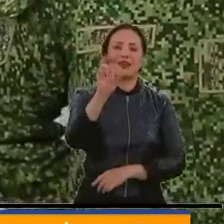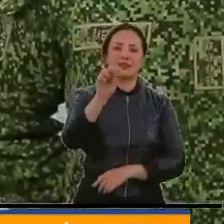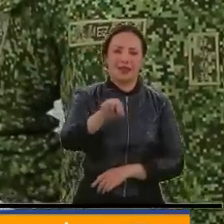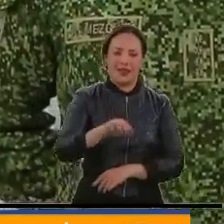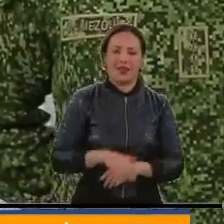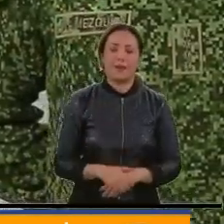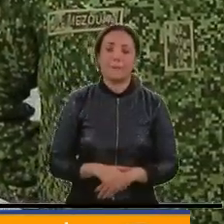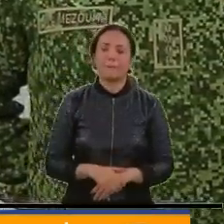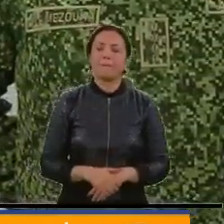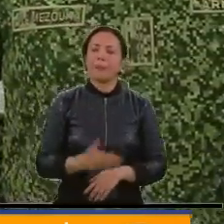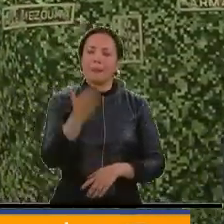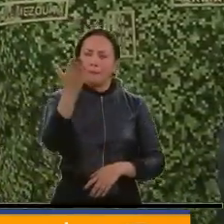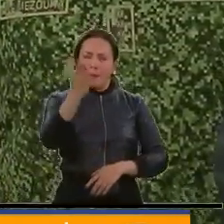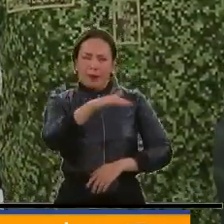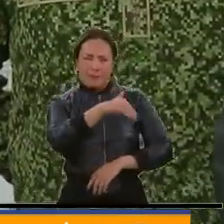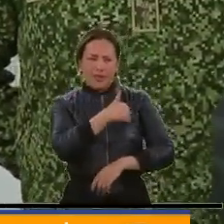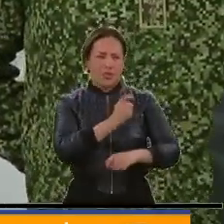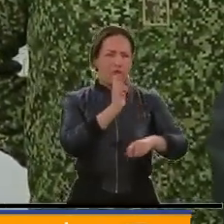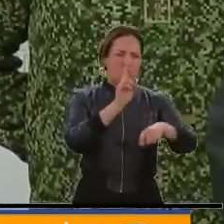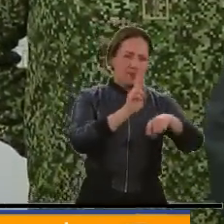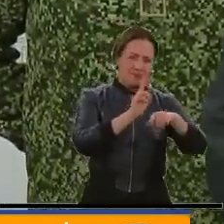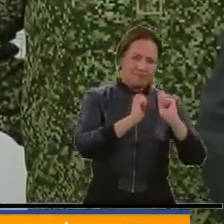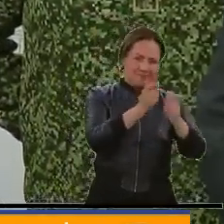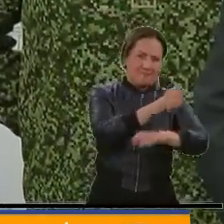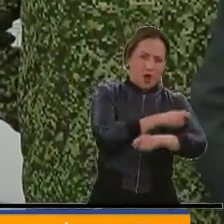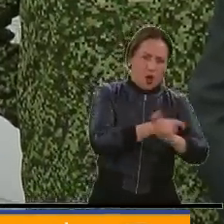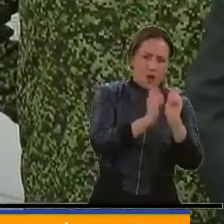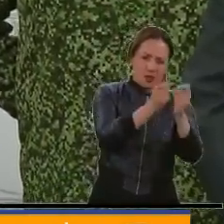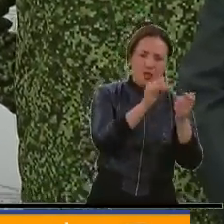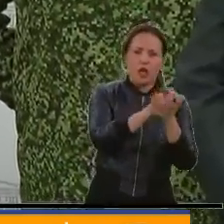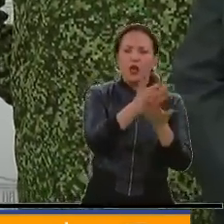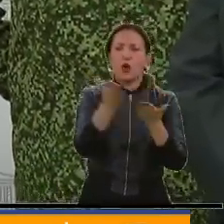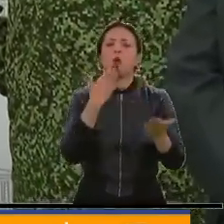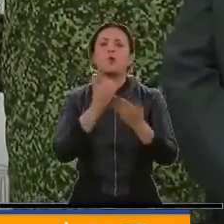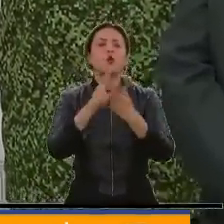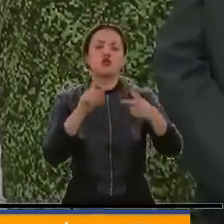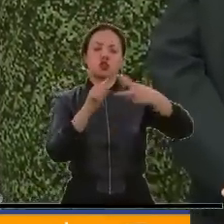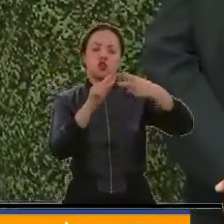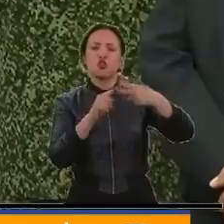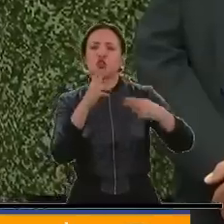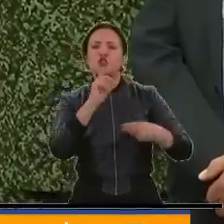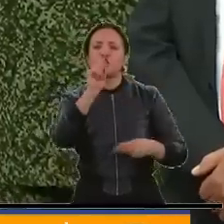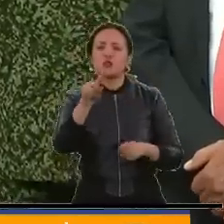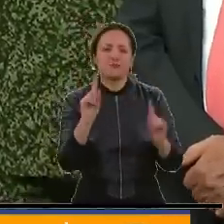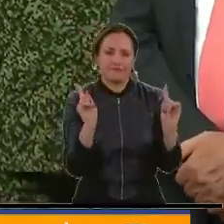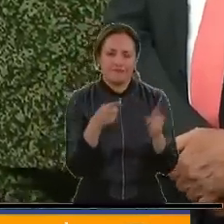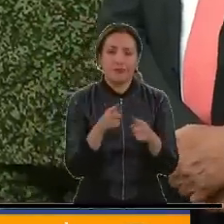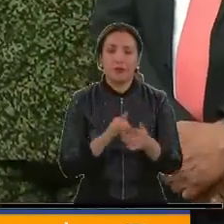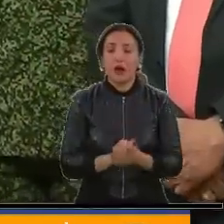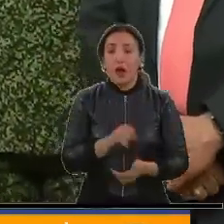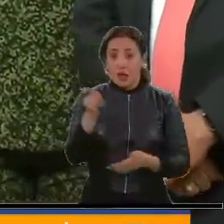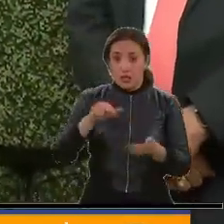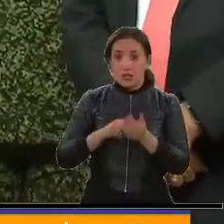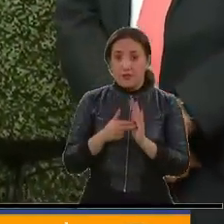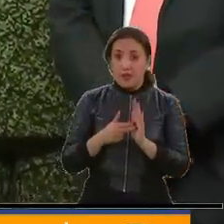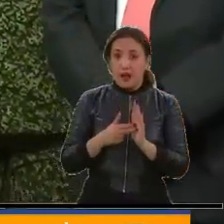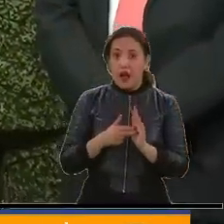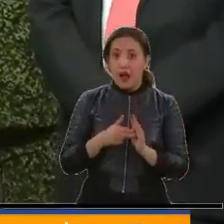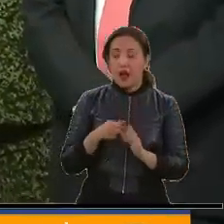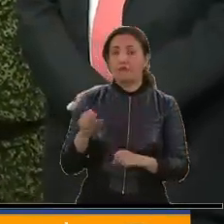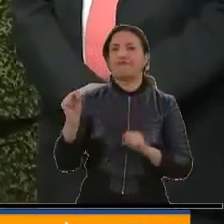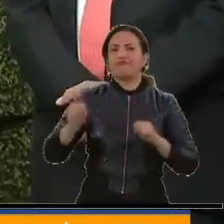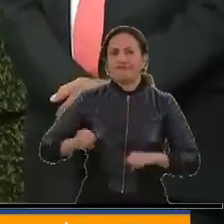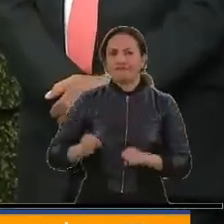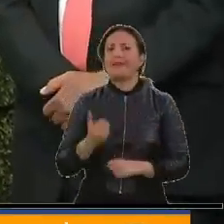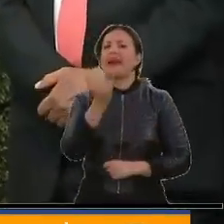Ministros, comisionado, buenos días. Ministro, dos preguntas muy puntuales. La primera, entonces, ¿se reconoce que hay un error en